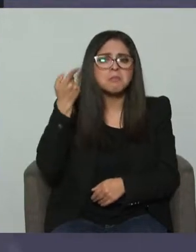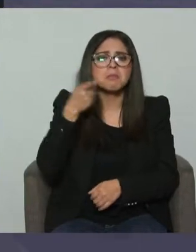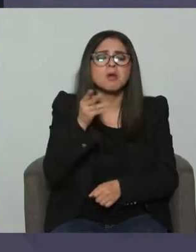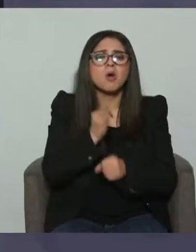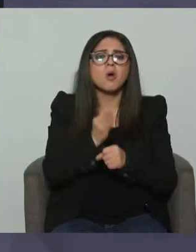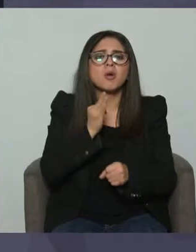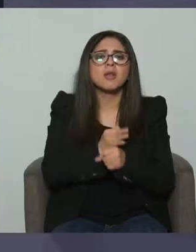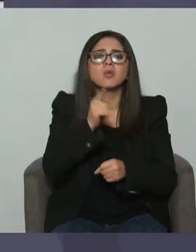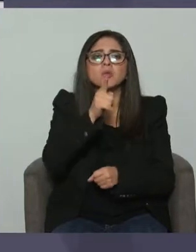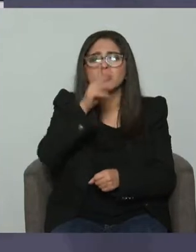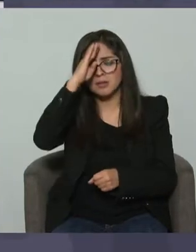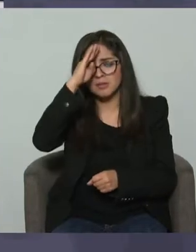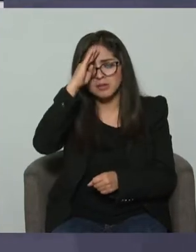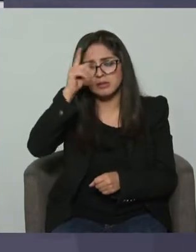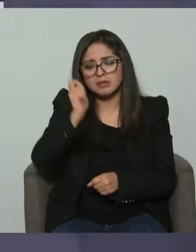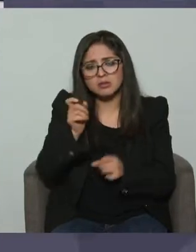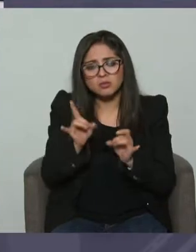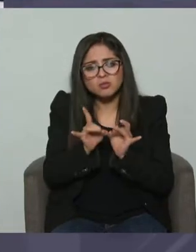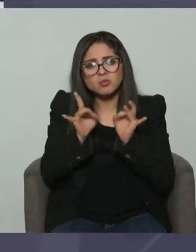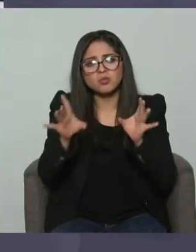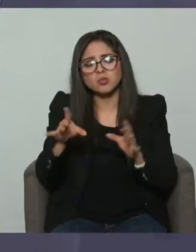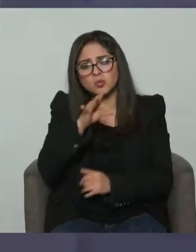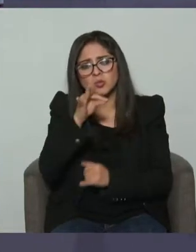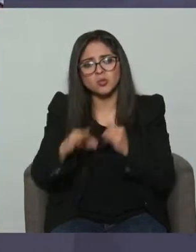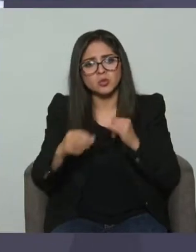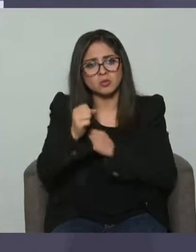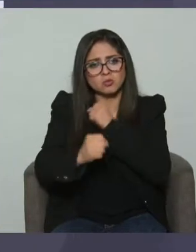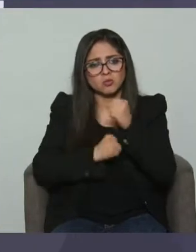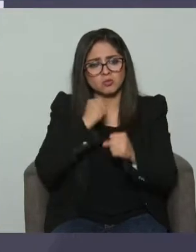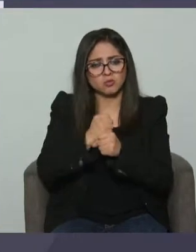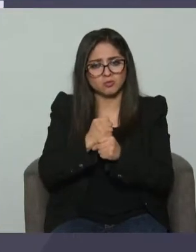que existe y que pues ha sido provocado en los últimos años?